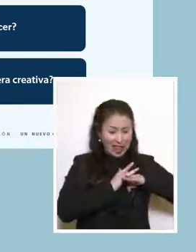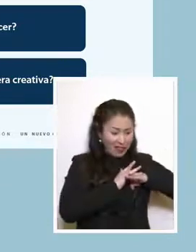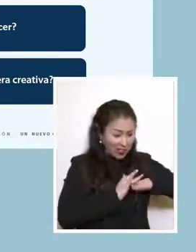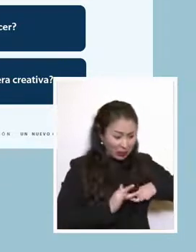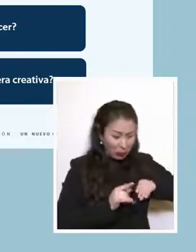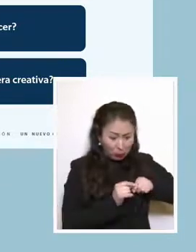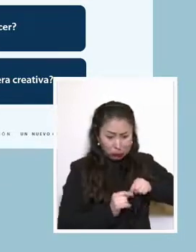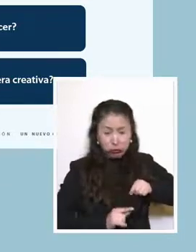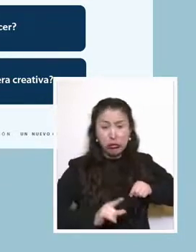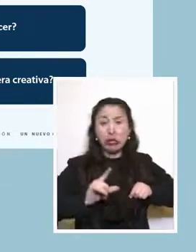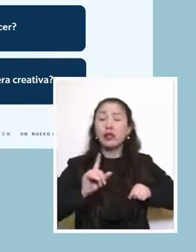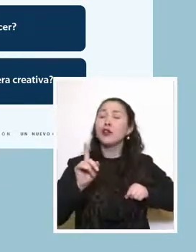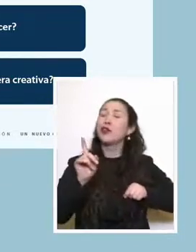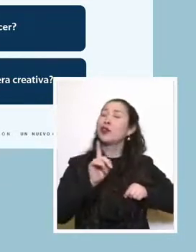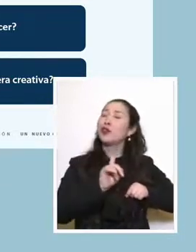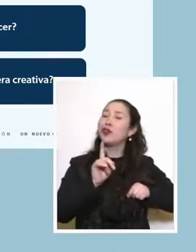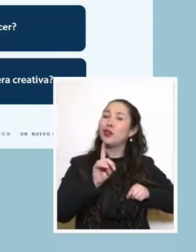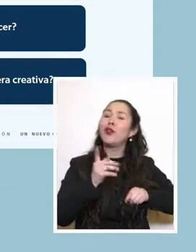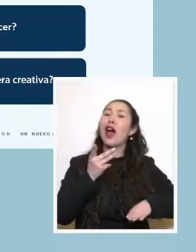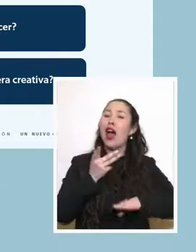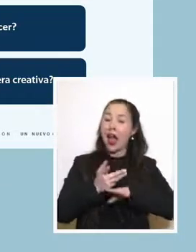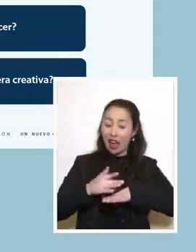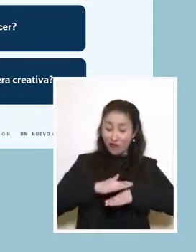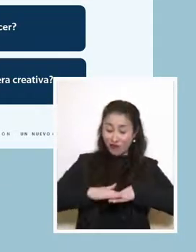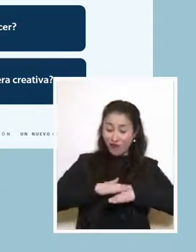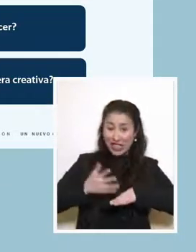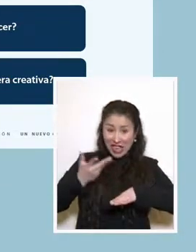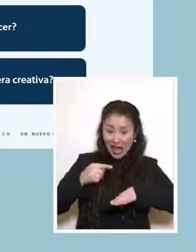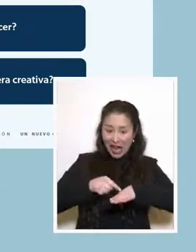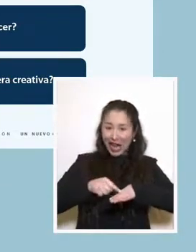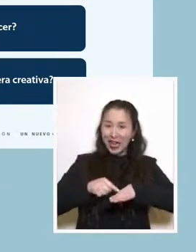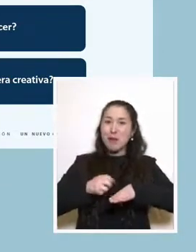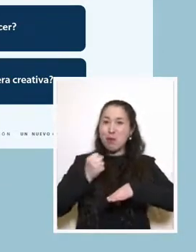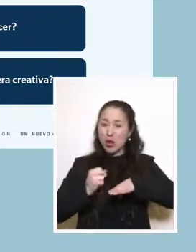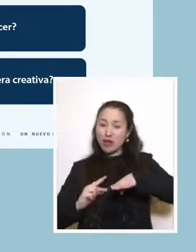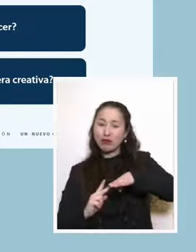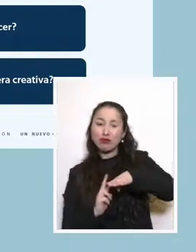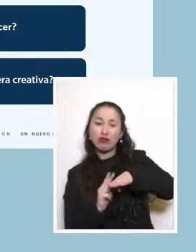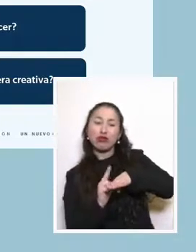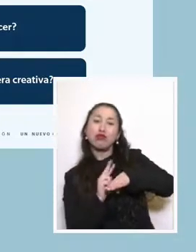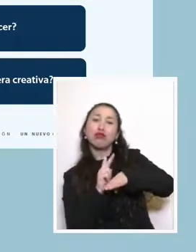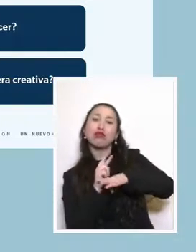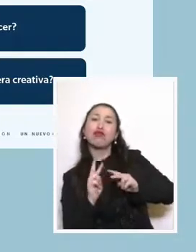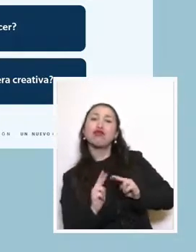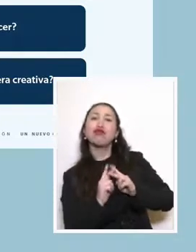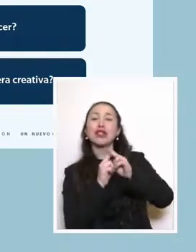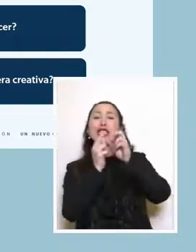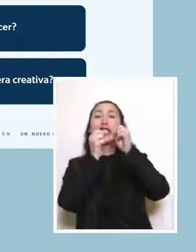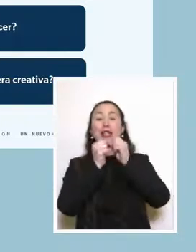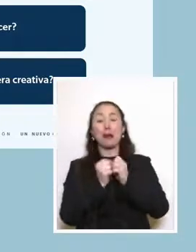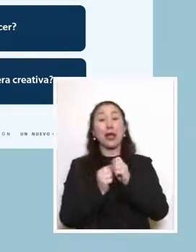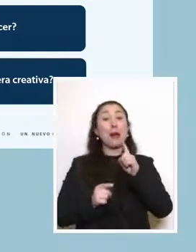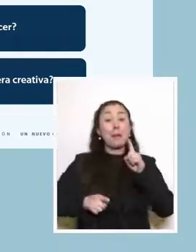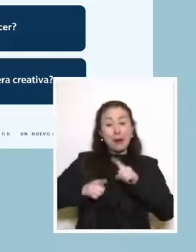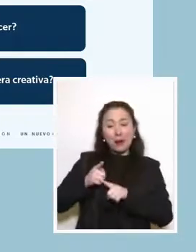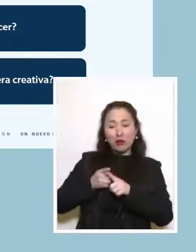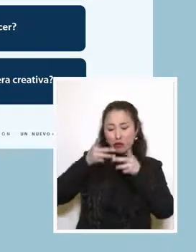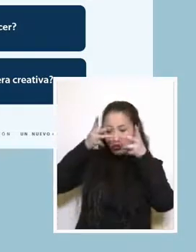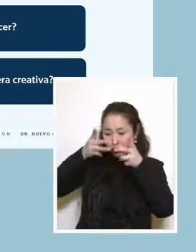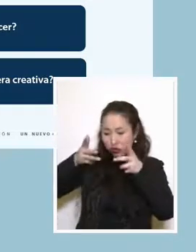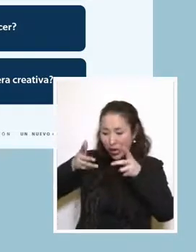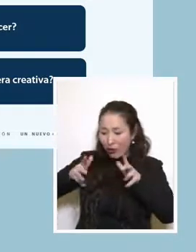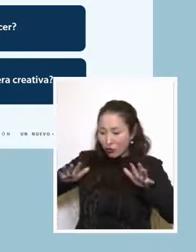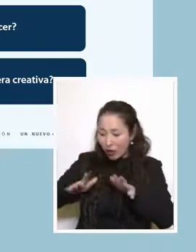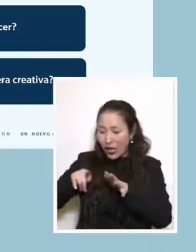pueden construir sobre bases existentes. Tenemos que enfocar nuestros esfuerzos en lo que sabemos y lo